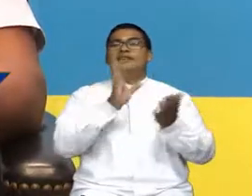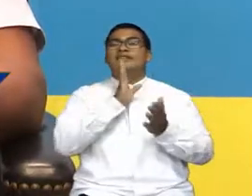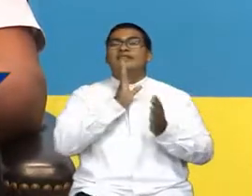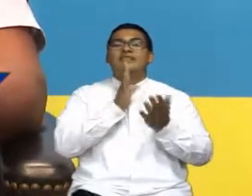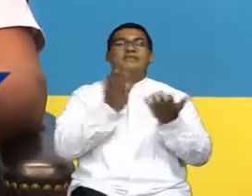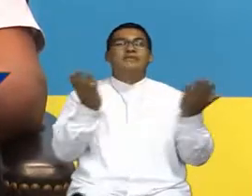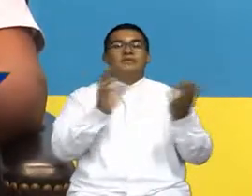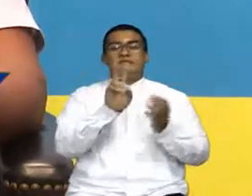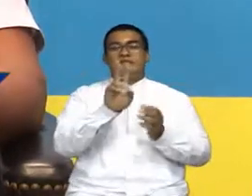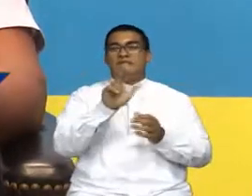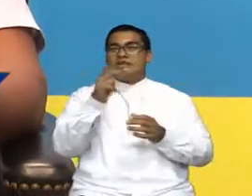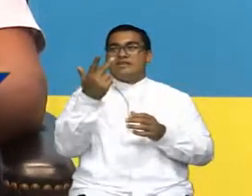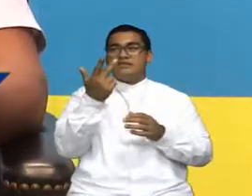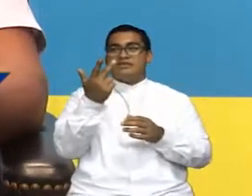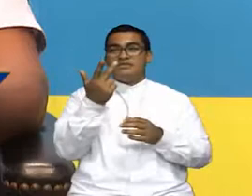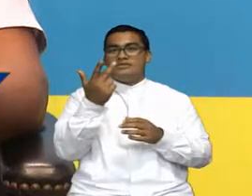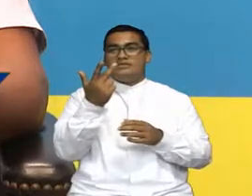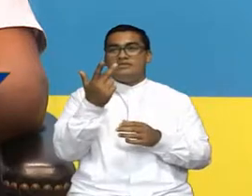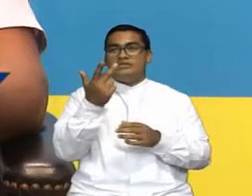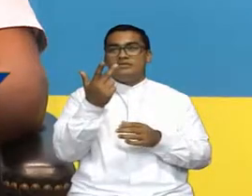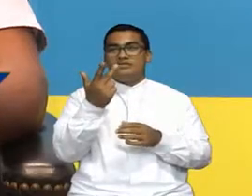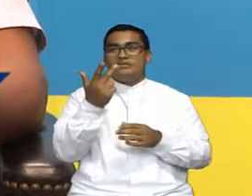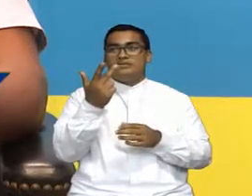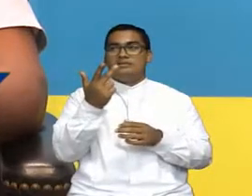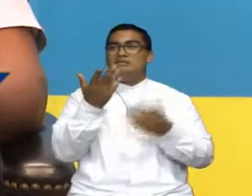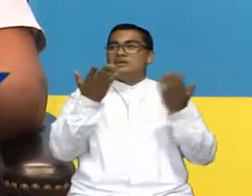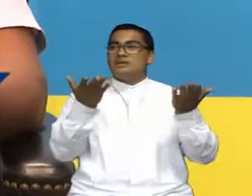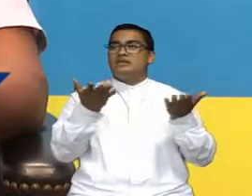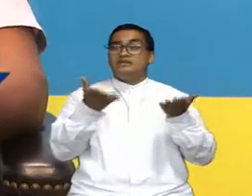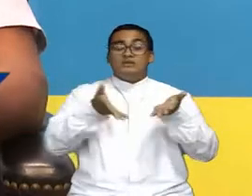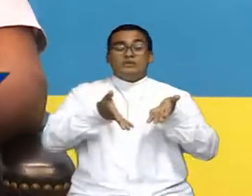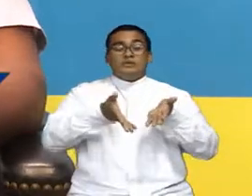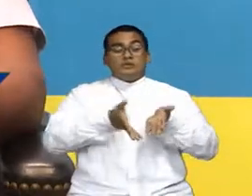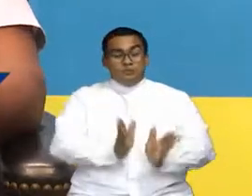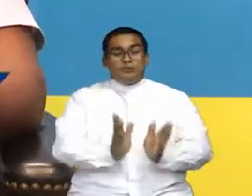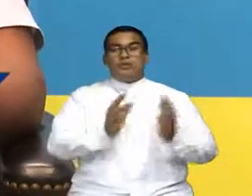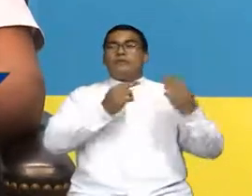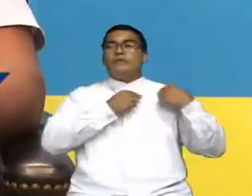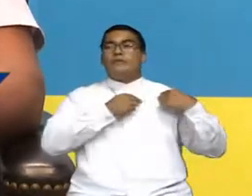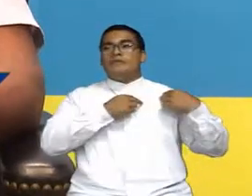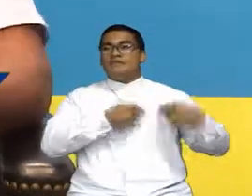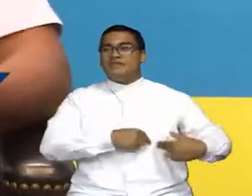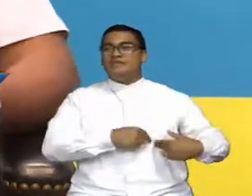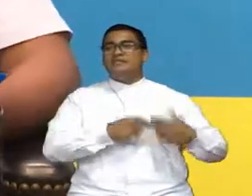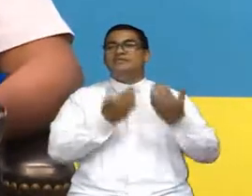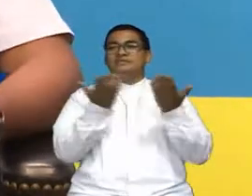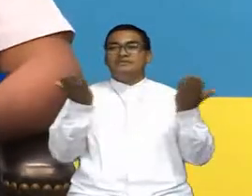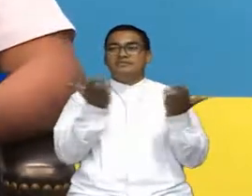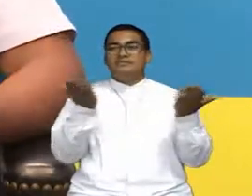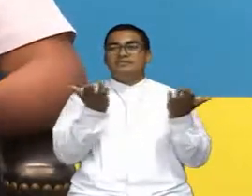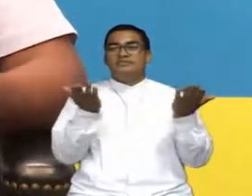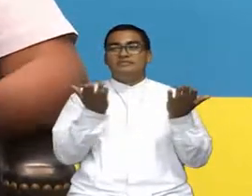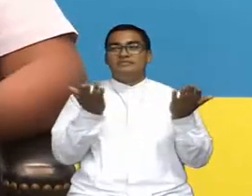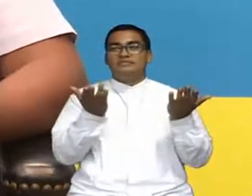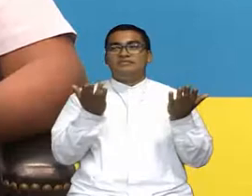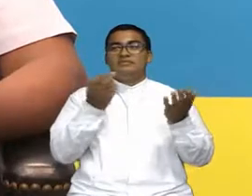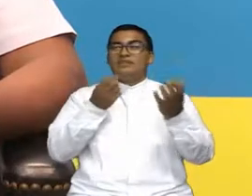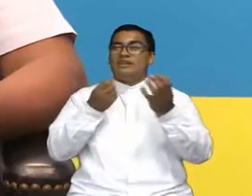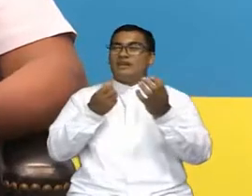las 28 posiciones para un parto humanizado. Este es un programa que está desarrollando desde el